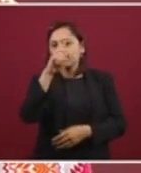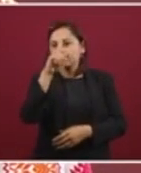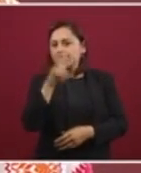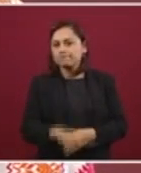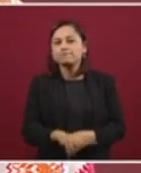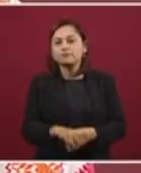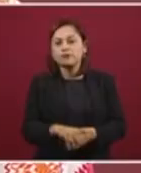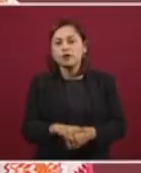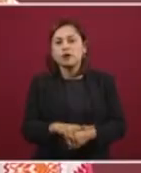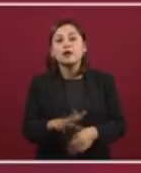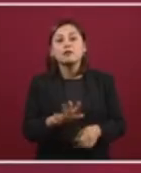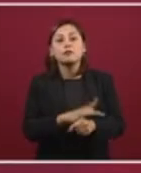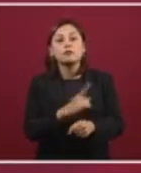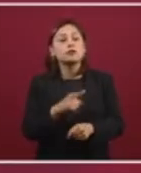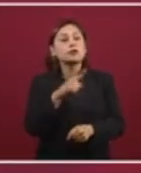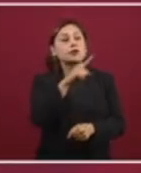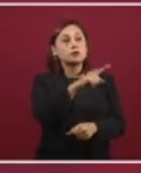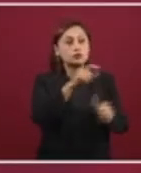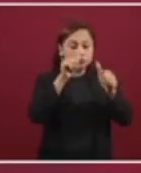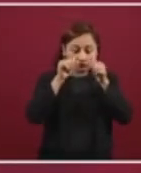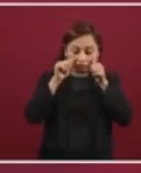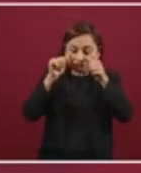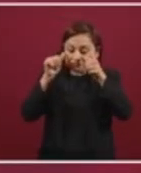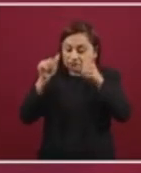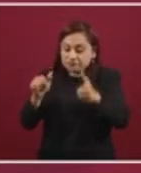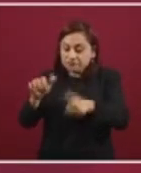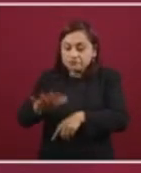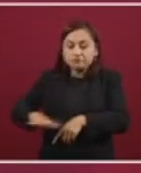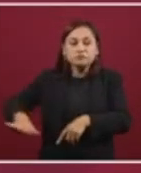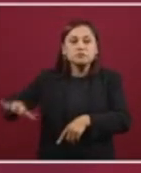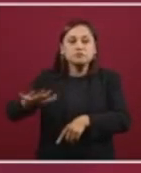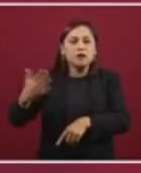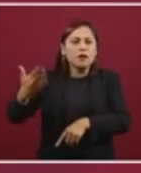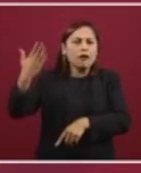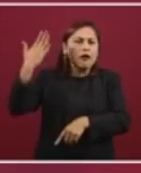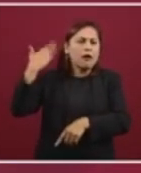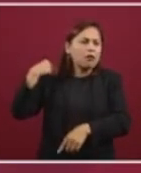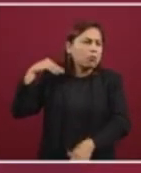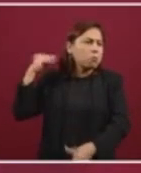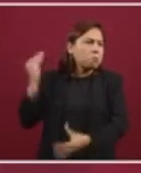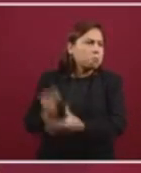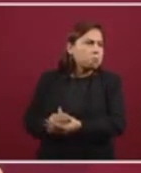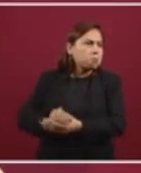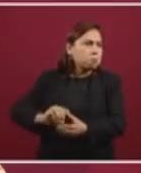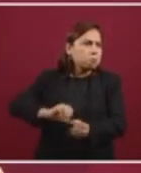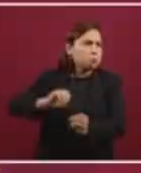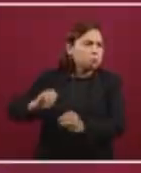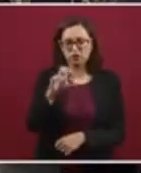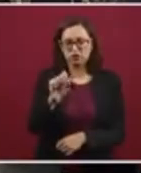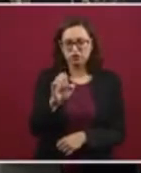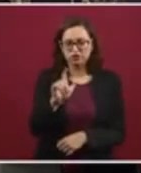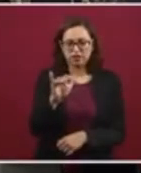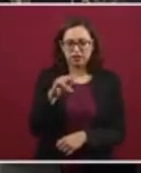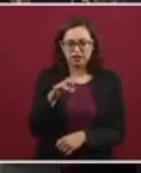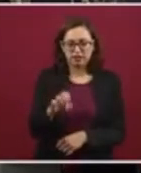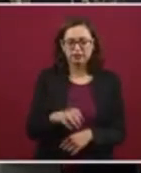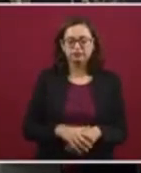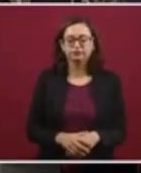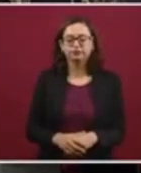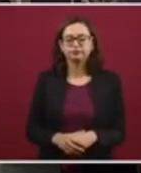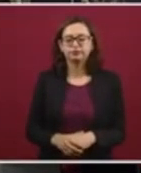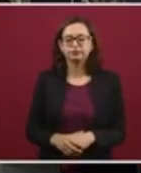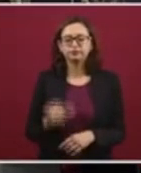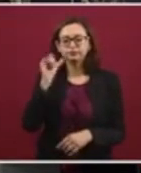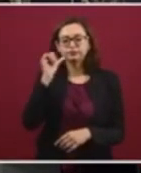por mirar a este municipio históricamente marginado y olvidado. Muchísimas gracias. Asimismo,